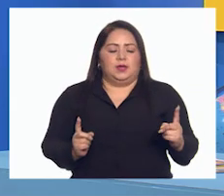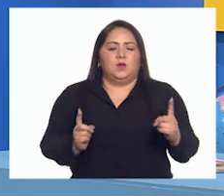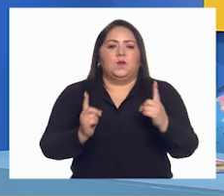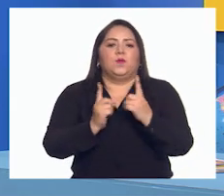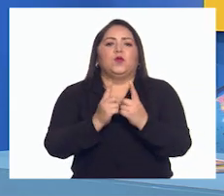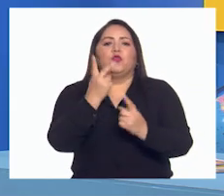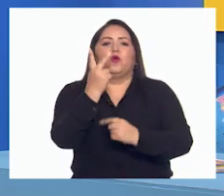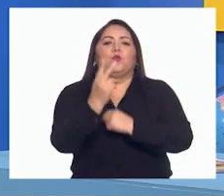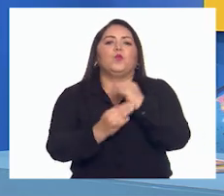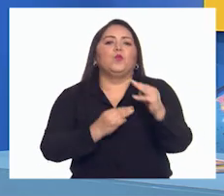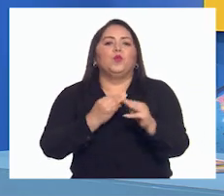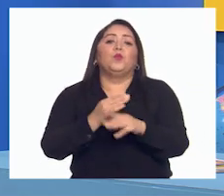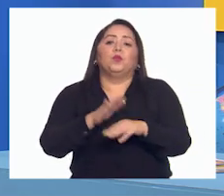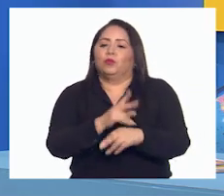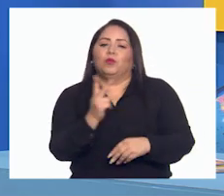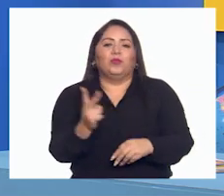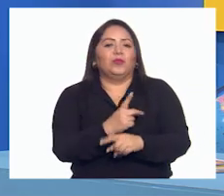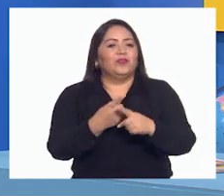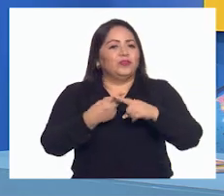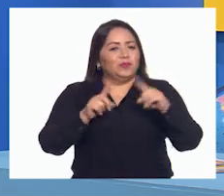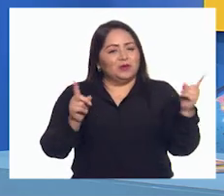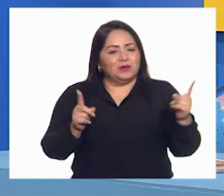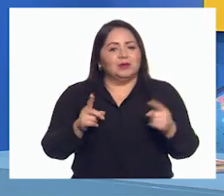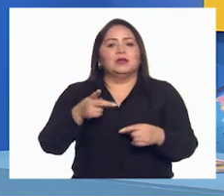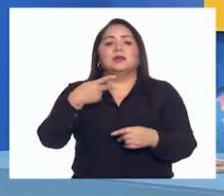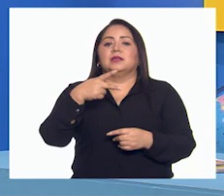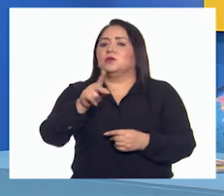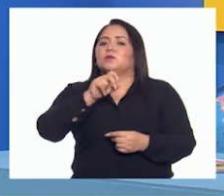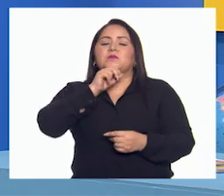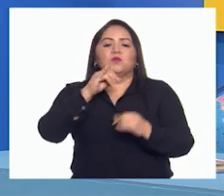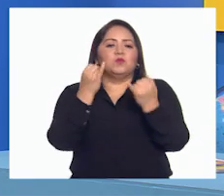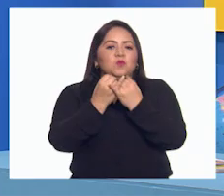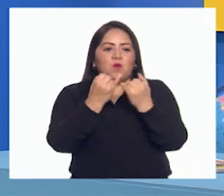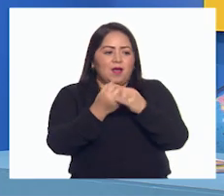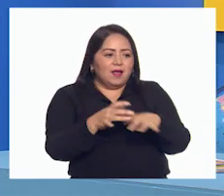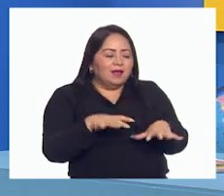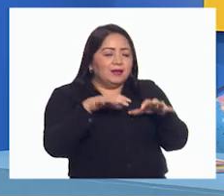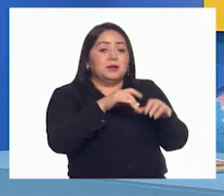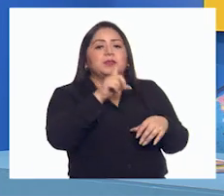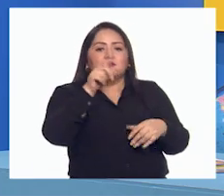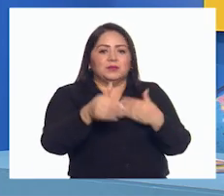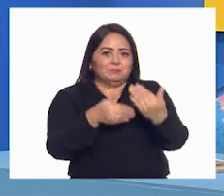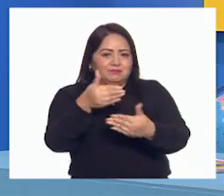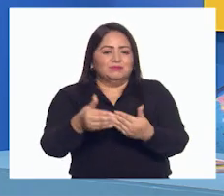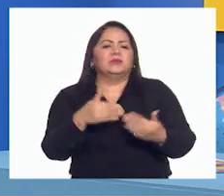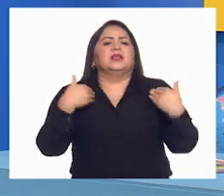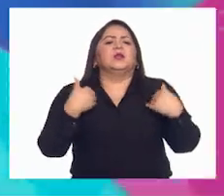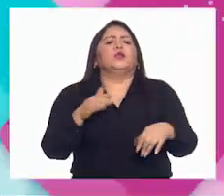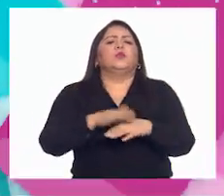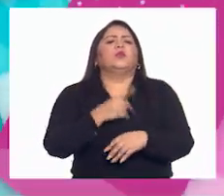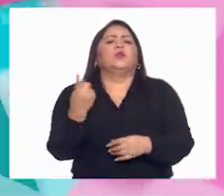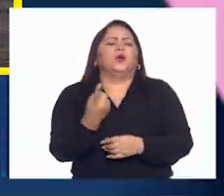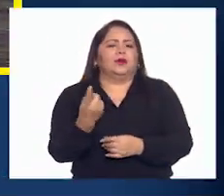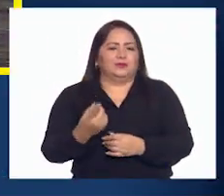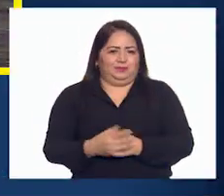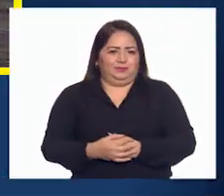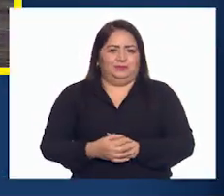de dos mundos. Sin embargo, también fue una conquista. Más adelante entenderemos por qué decimos esto.